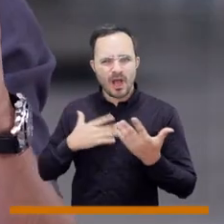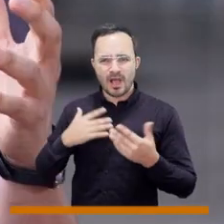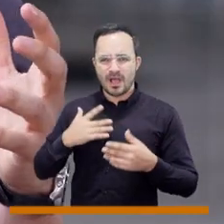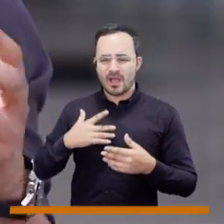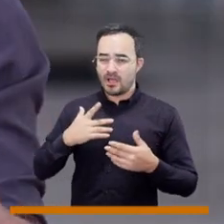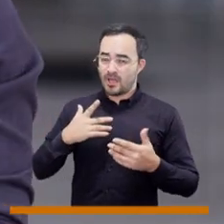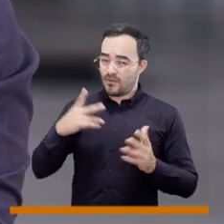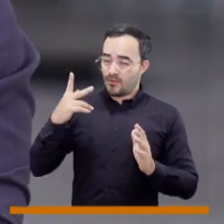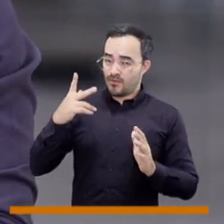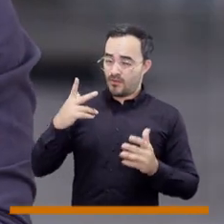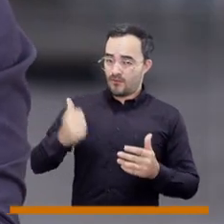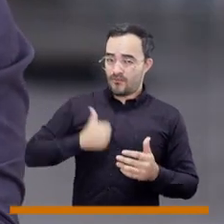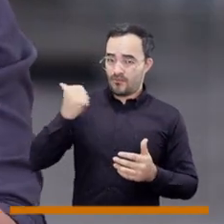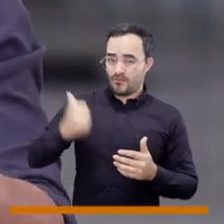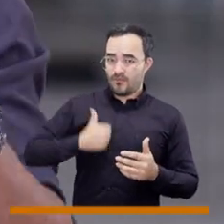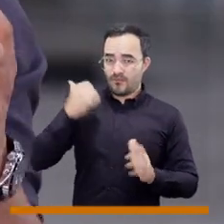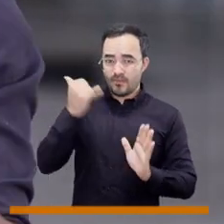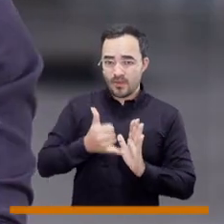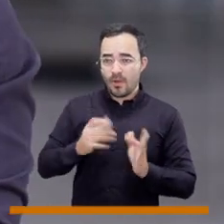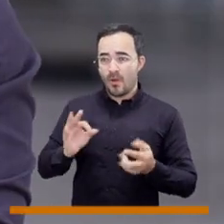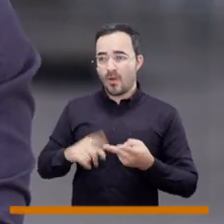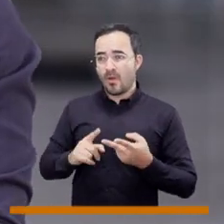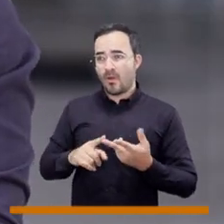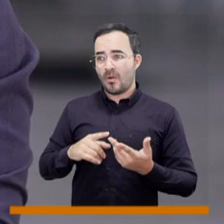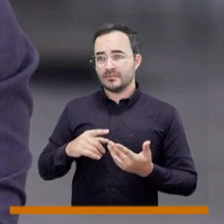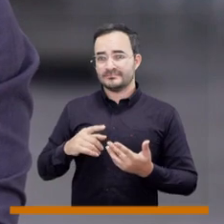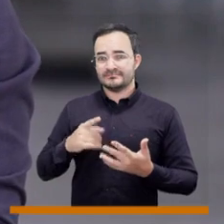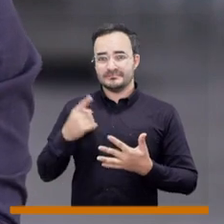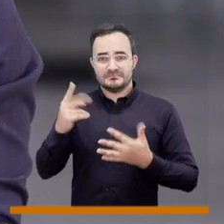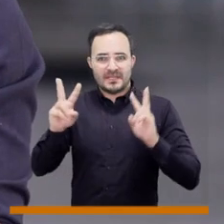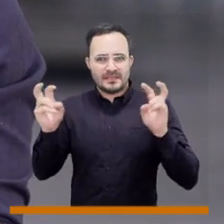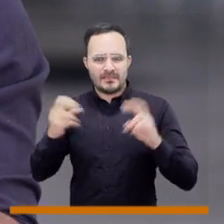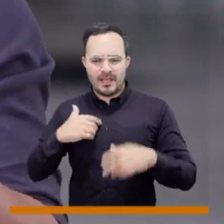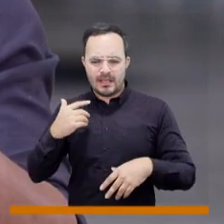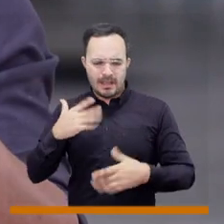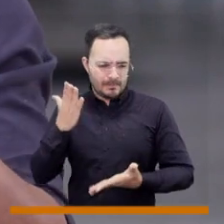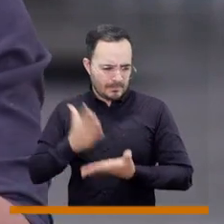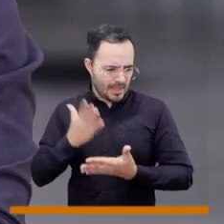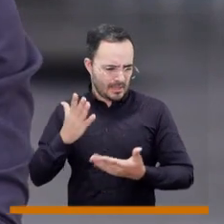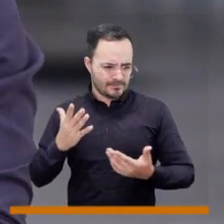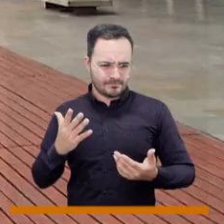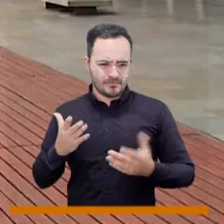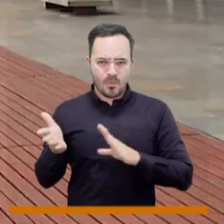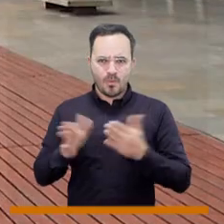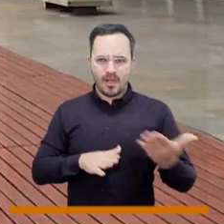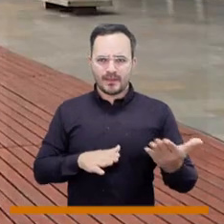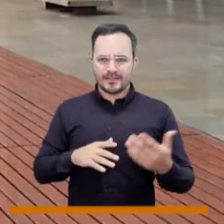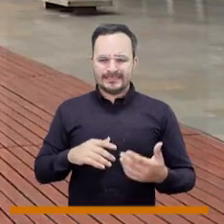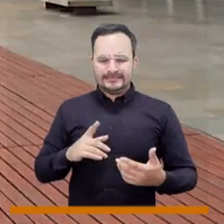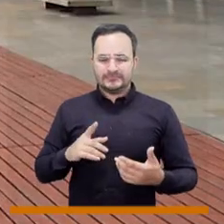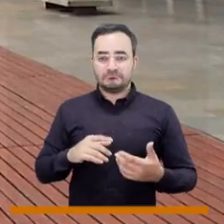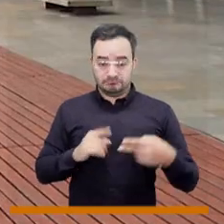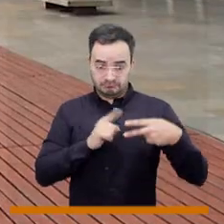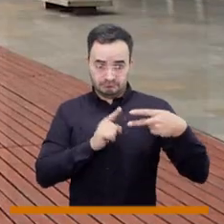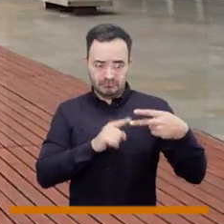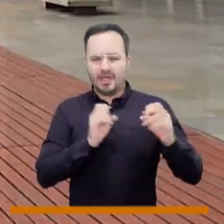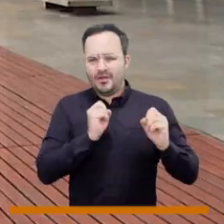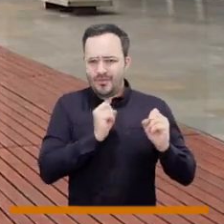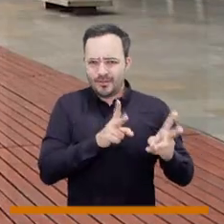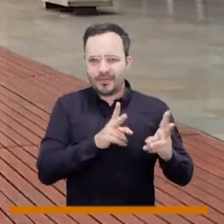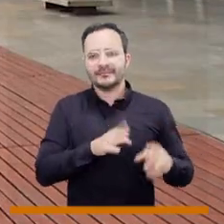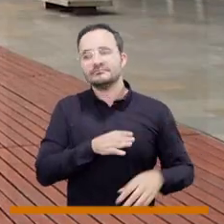por violación o por peligro de muerte, sino que también hay otros, digamos,